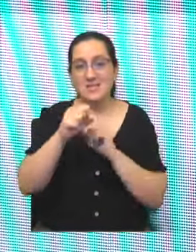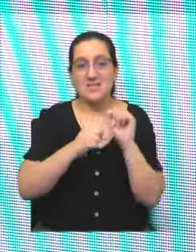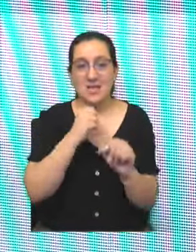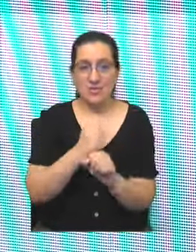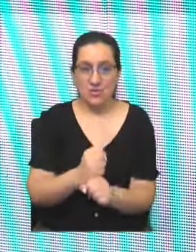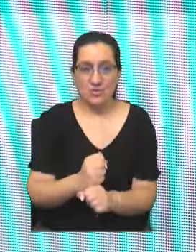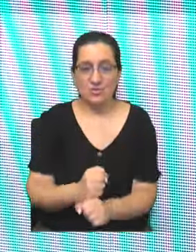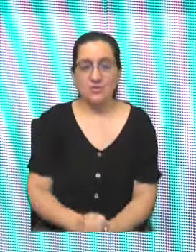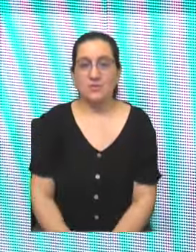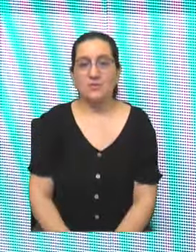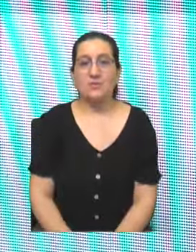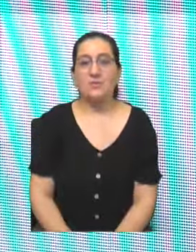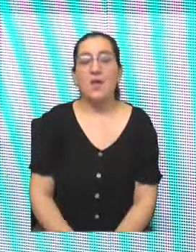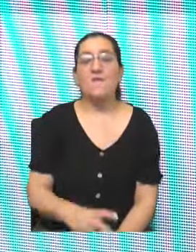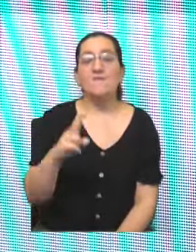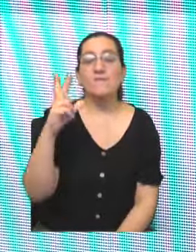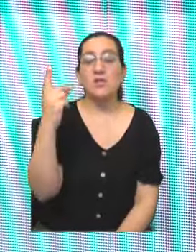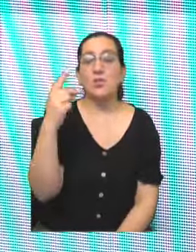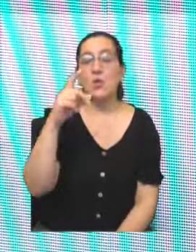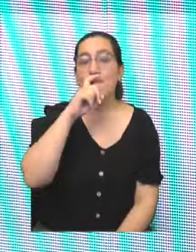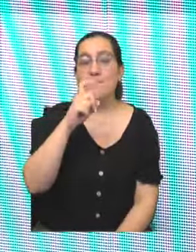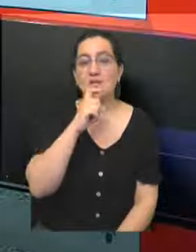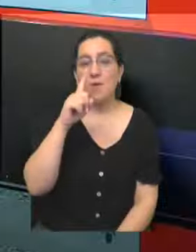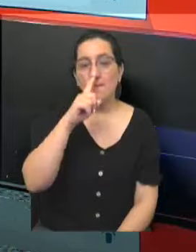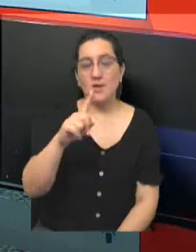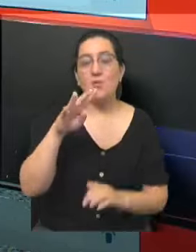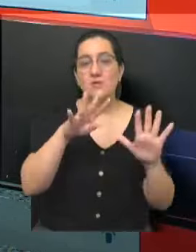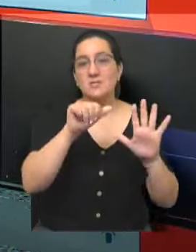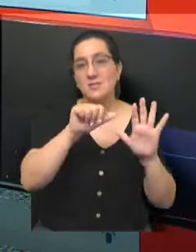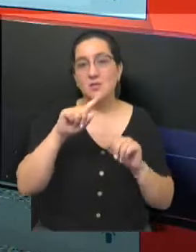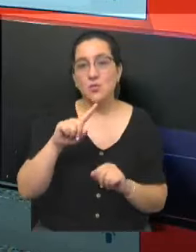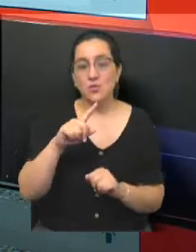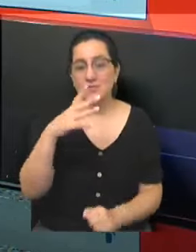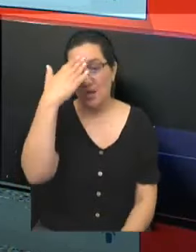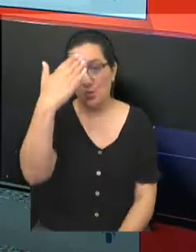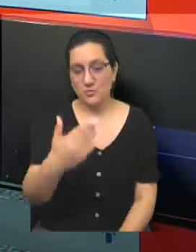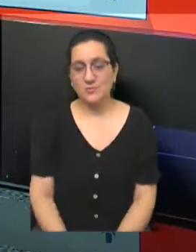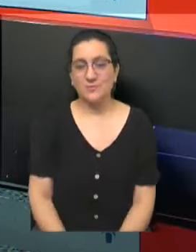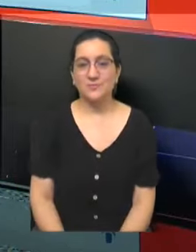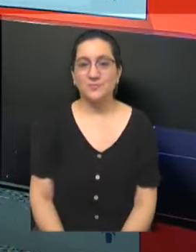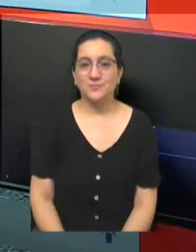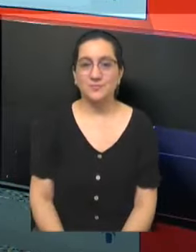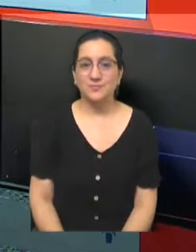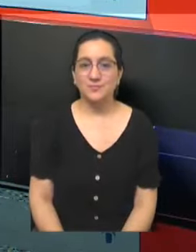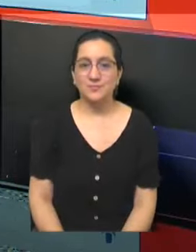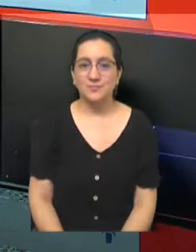Ituzaingó. 63 años, fecha de nacimiento 21 de marzo de 1961. ¡Saludos!